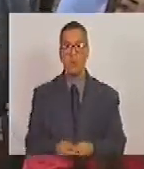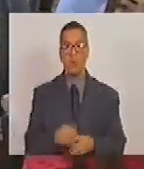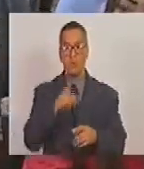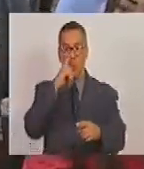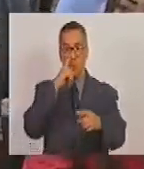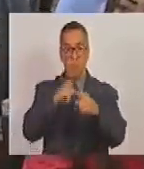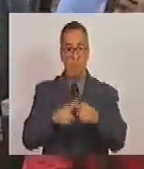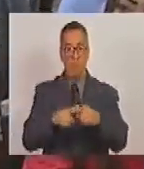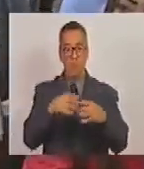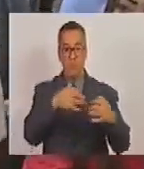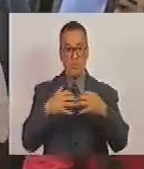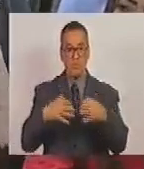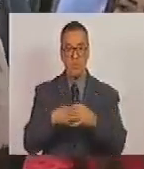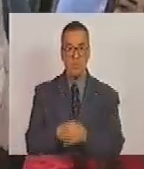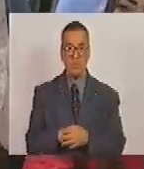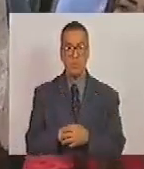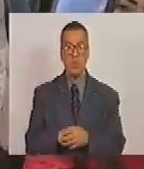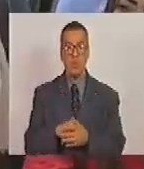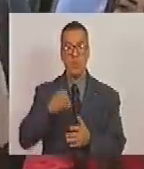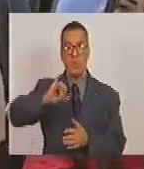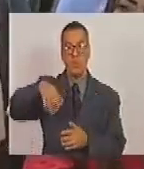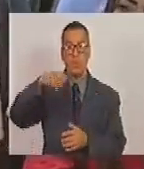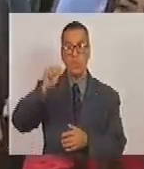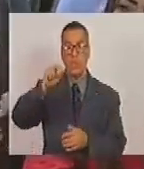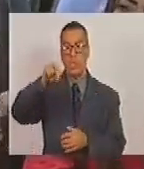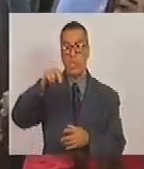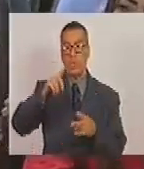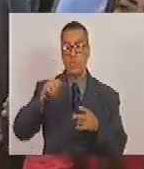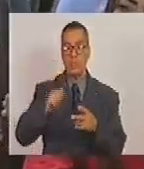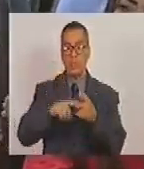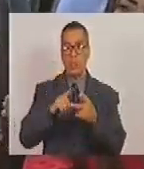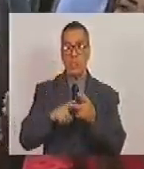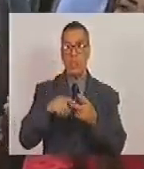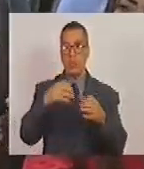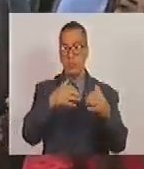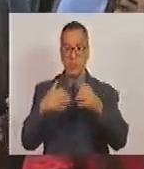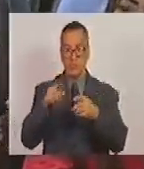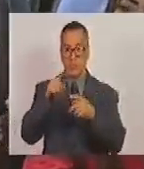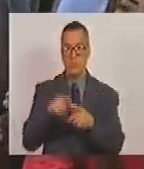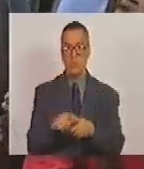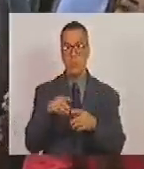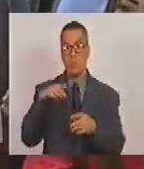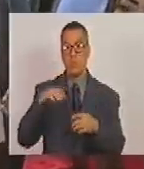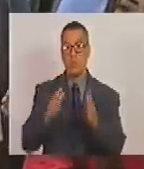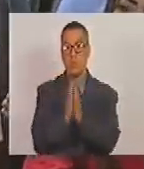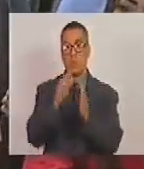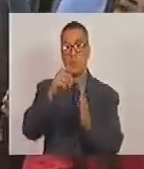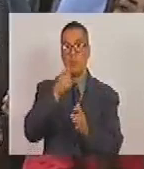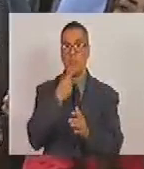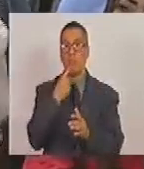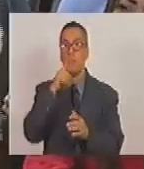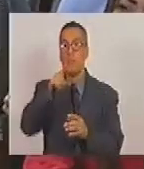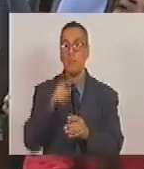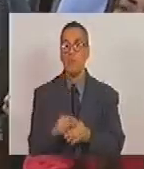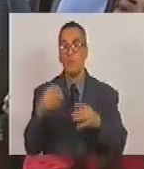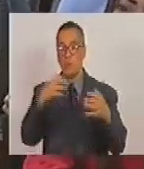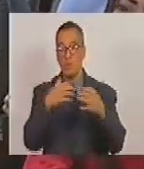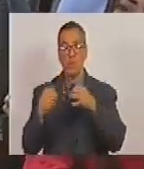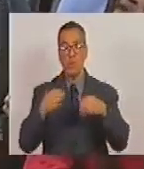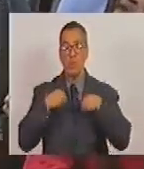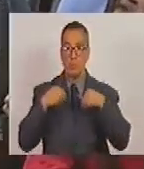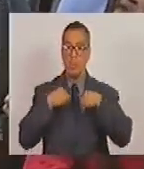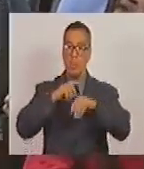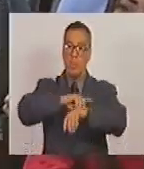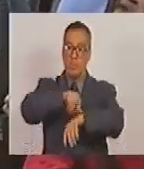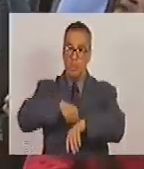la lucha de Juana Azurduy, sea honrada la lucha de San Martín, sea honrada la lucha de los que vinieron